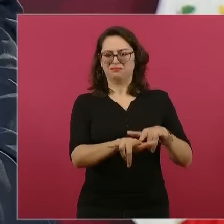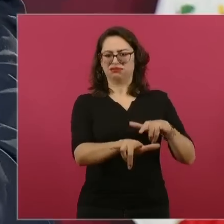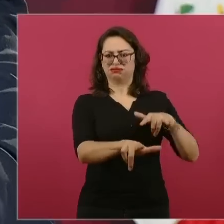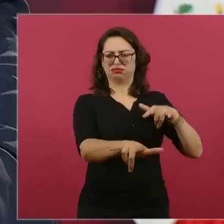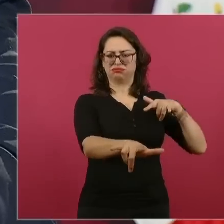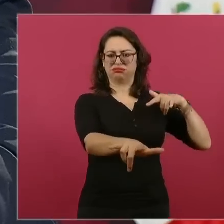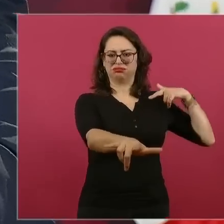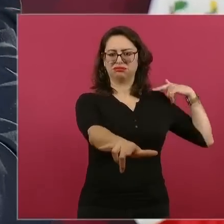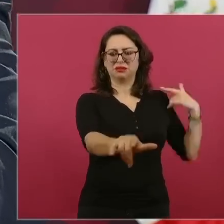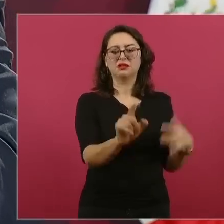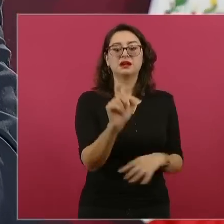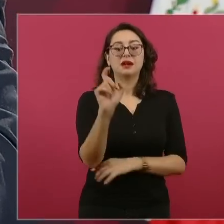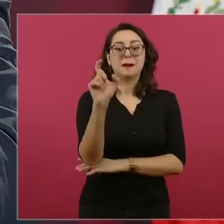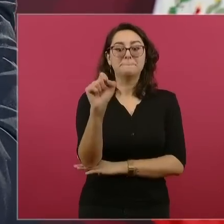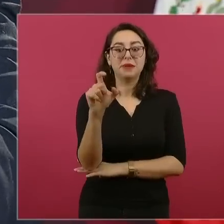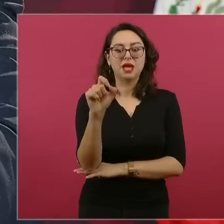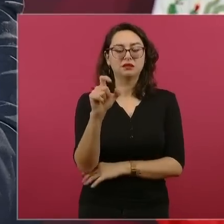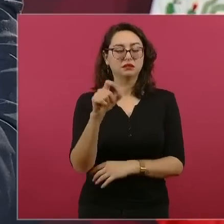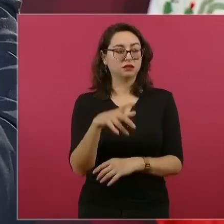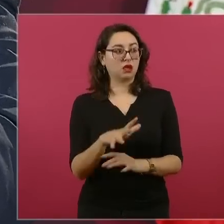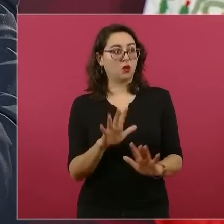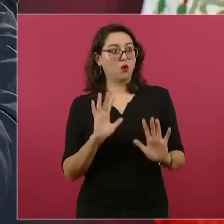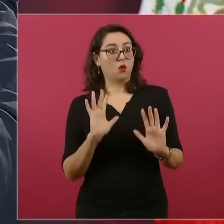en caravana.